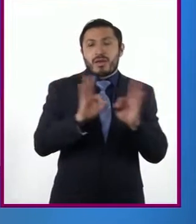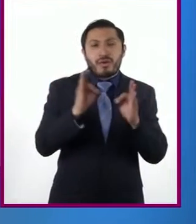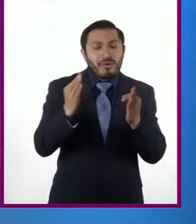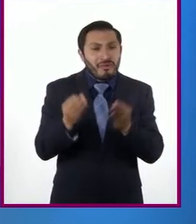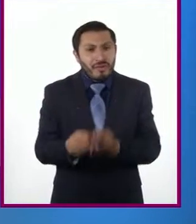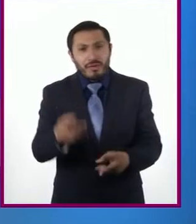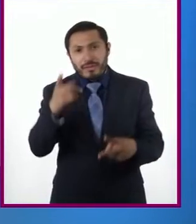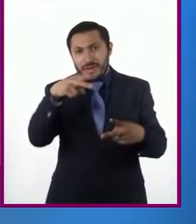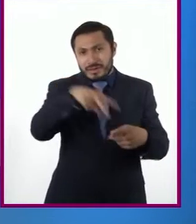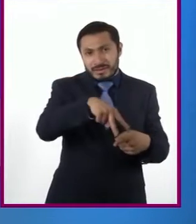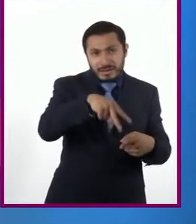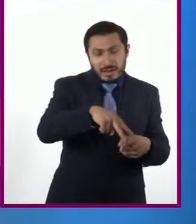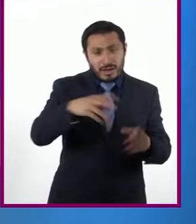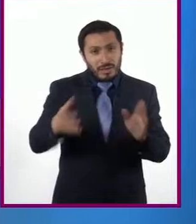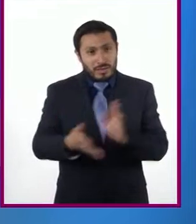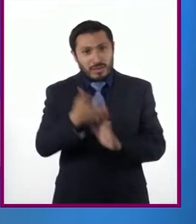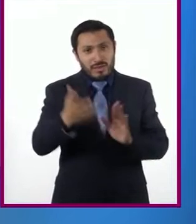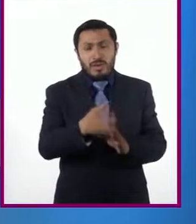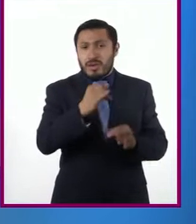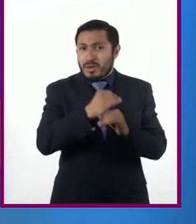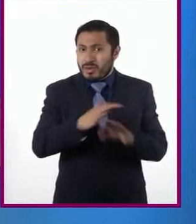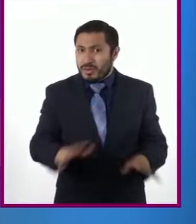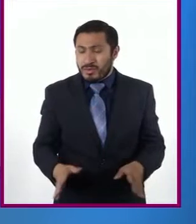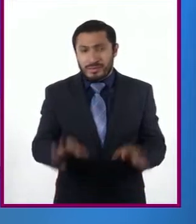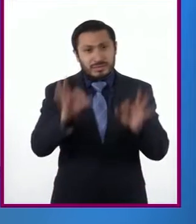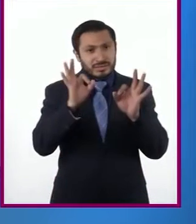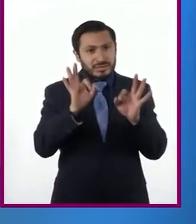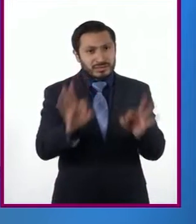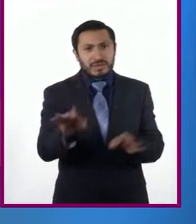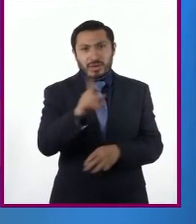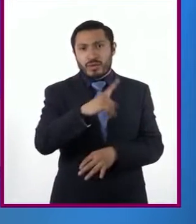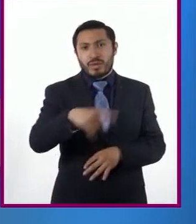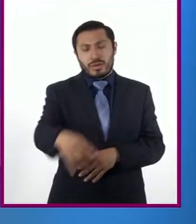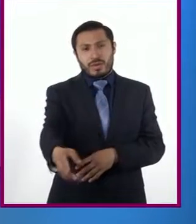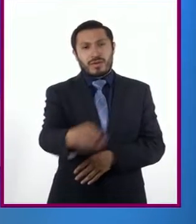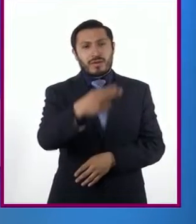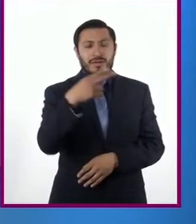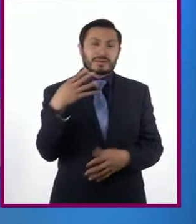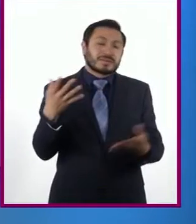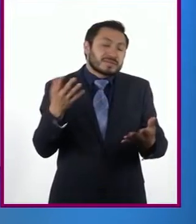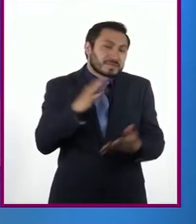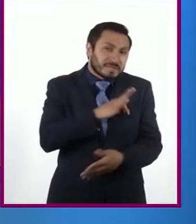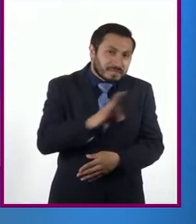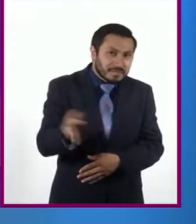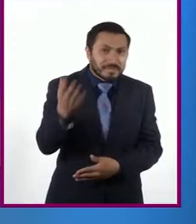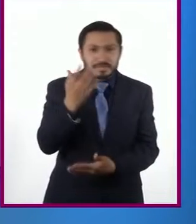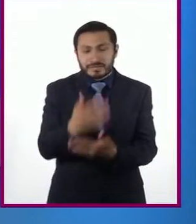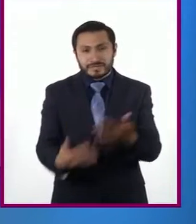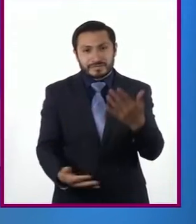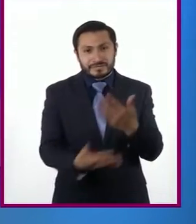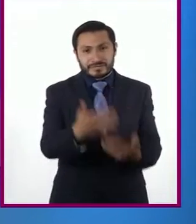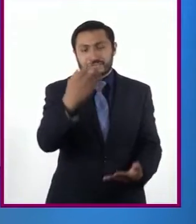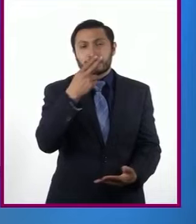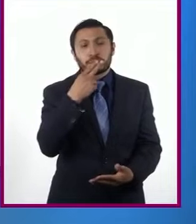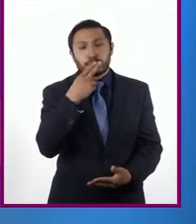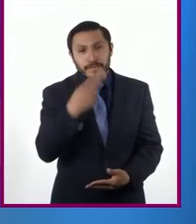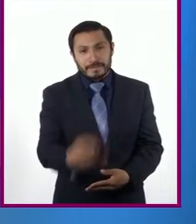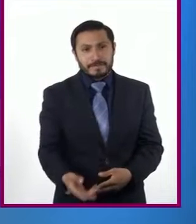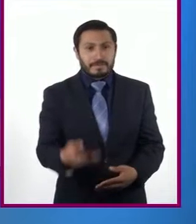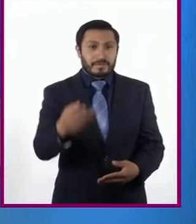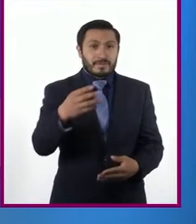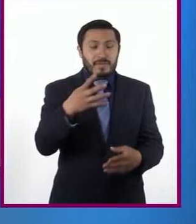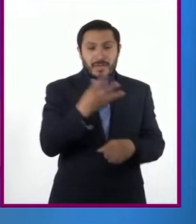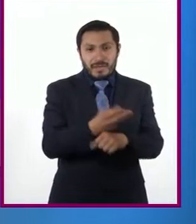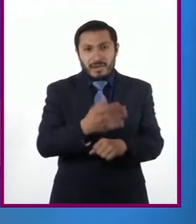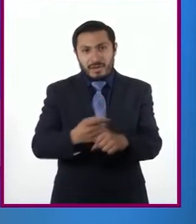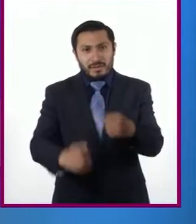a partir de construcciones con información determinada, podrán poner manos a la obra en el uso de estas herramientas y resolverán problemas